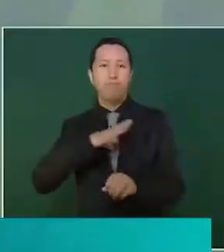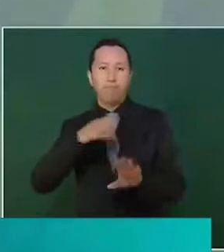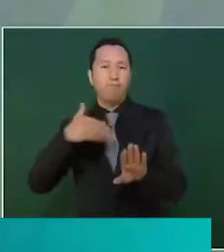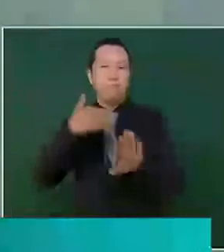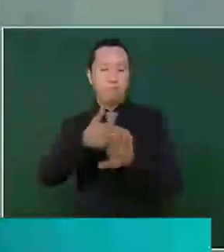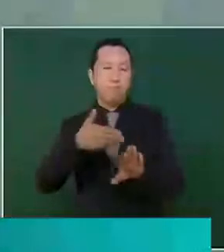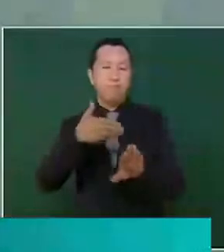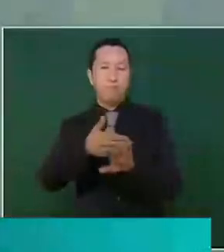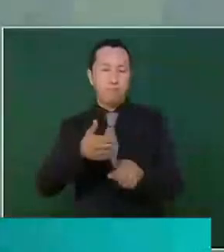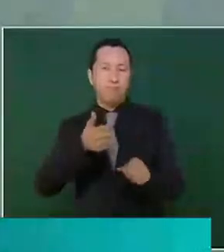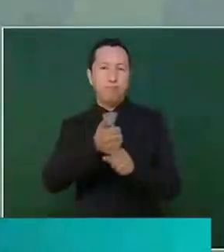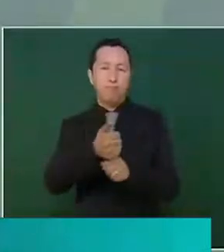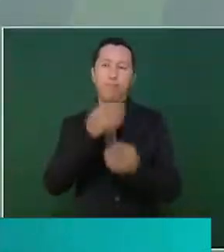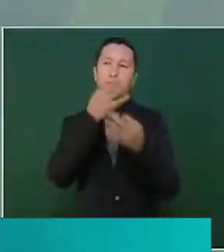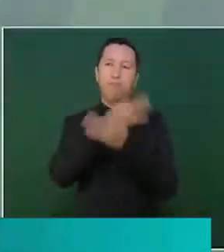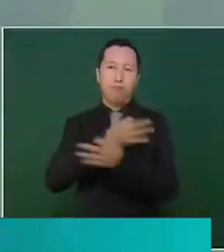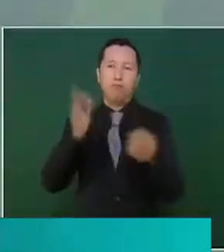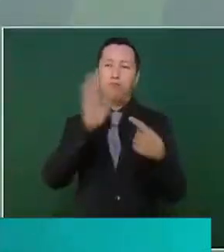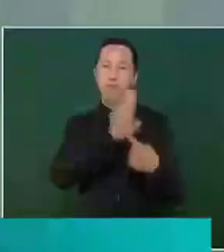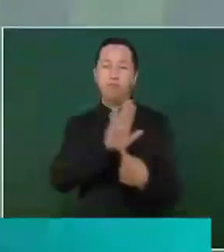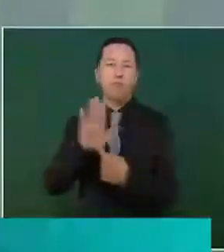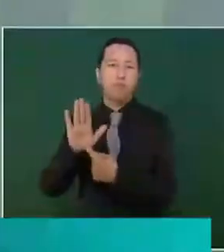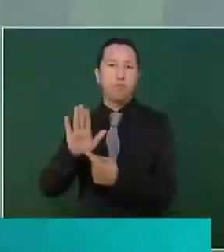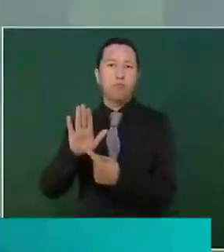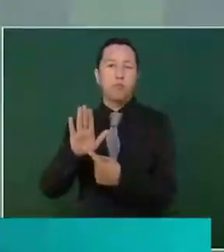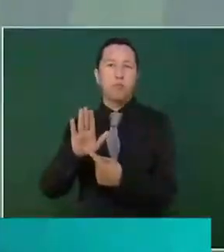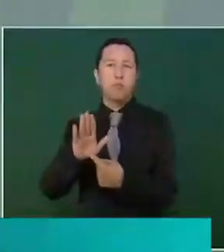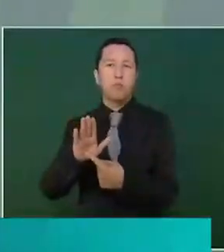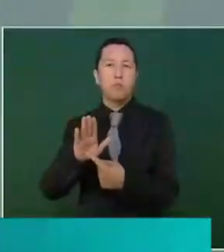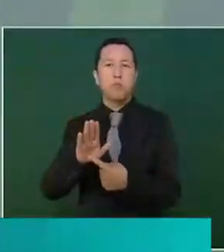pero una vez que se